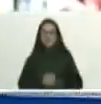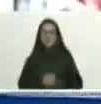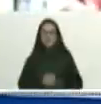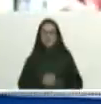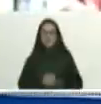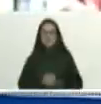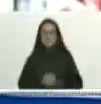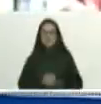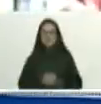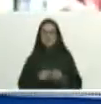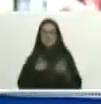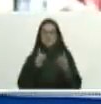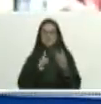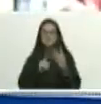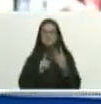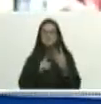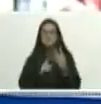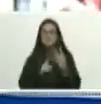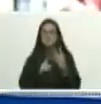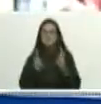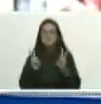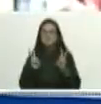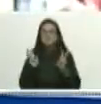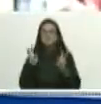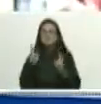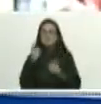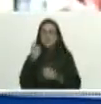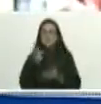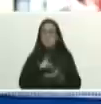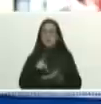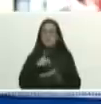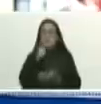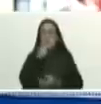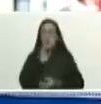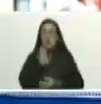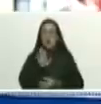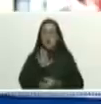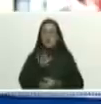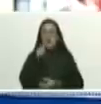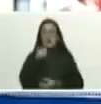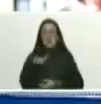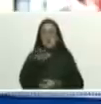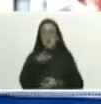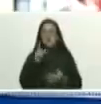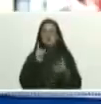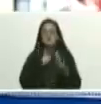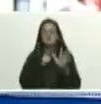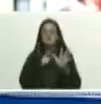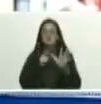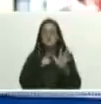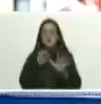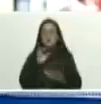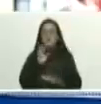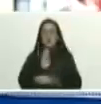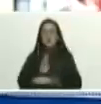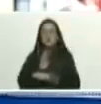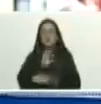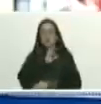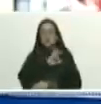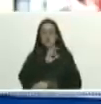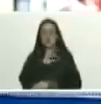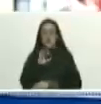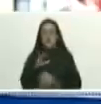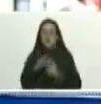Por eso en cuarto lugar está una línea que es la participación protagónica del poder popular. Y en quinto lugar, la protección social de la